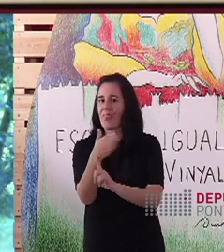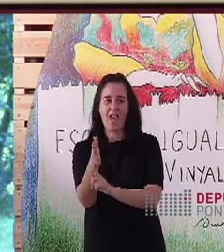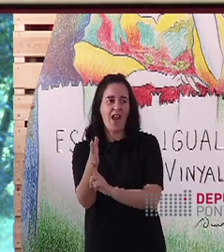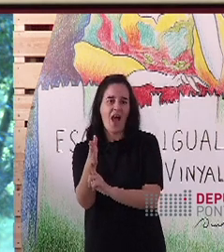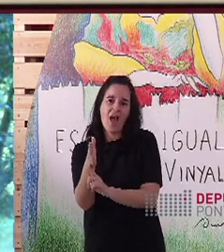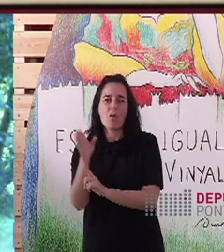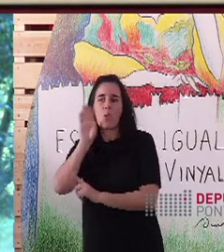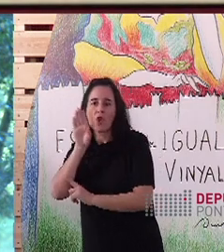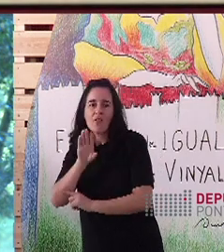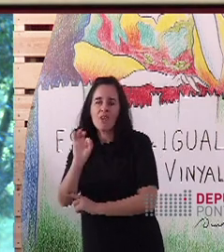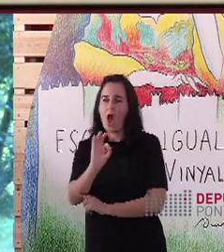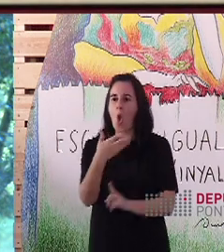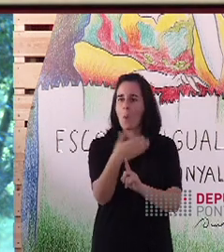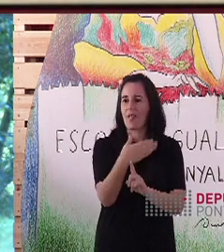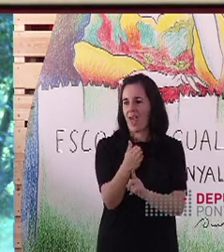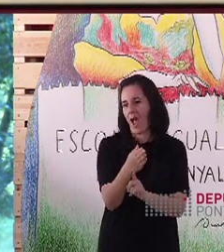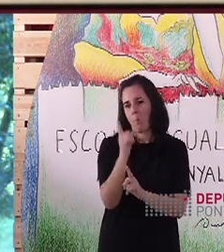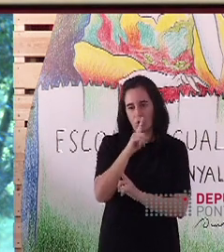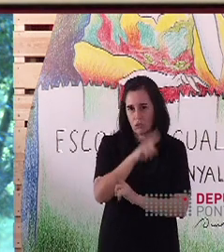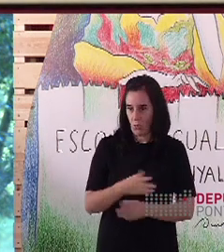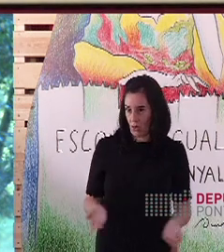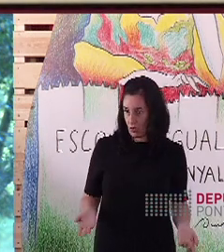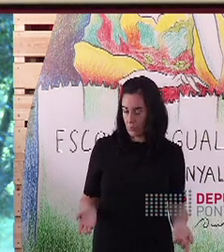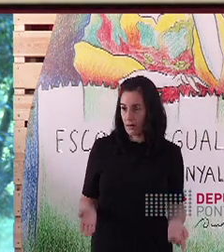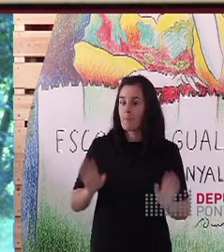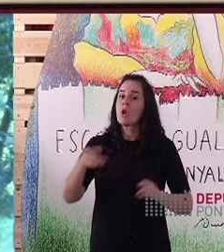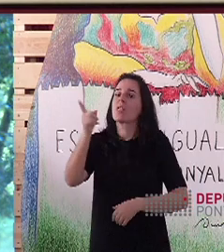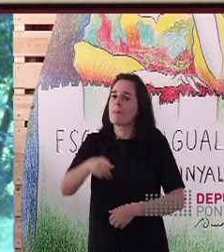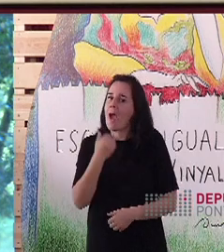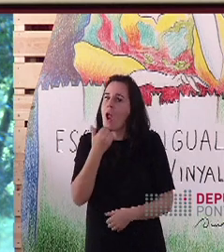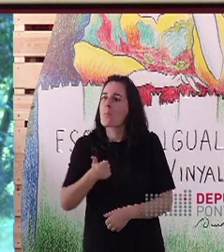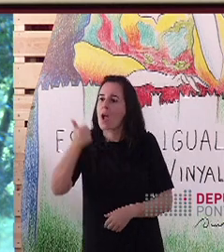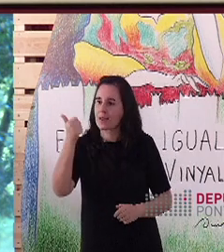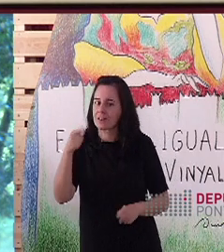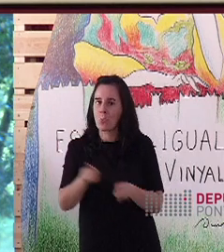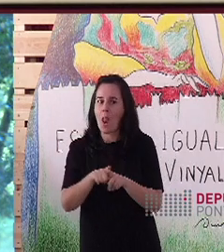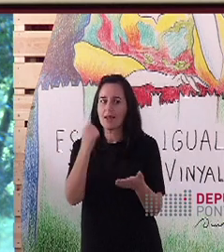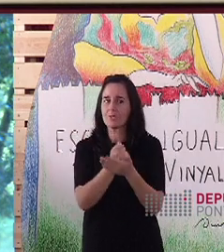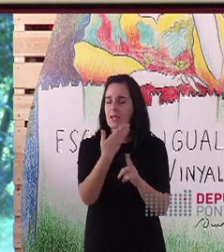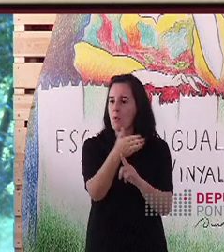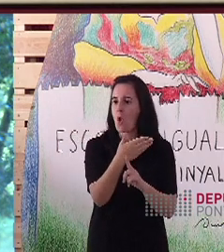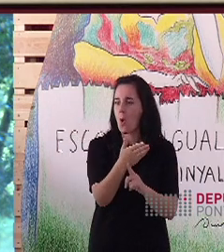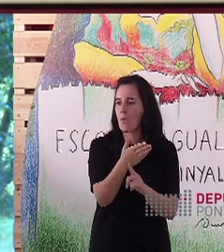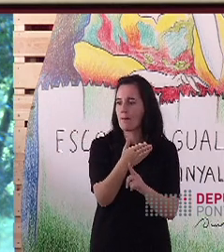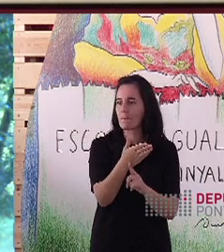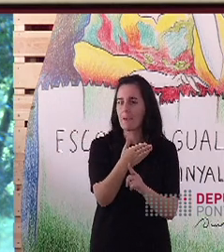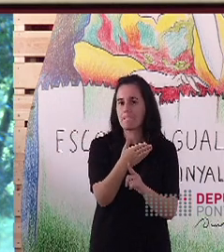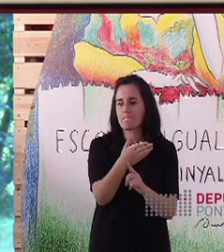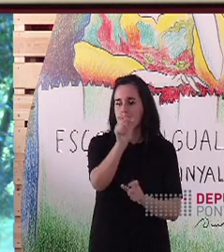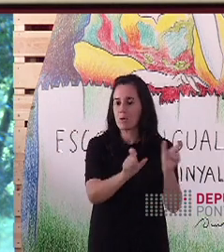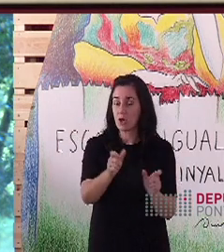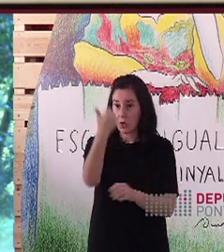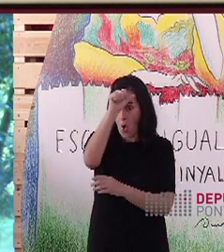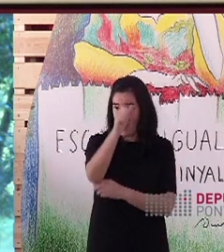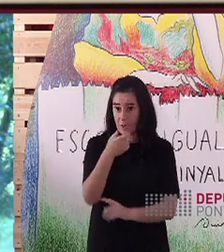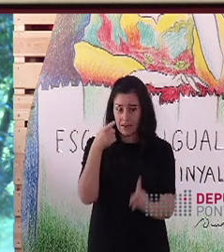y el emblema de lo que es la prostitución. Pero también es algo más, es el emblema de quiénes son los